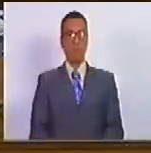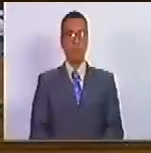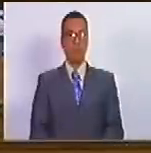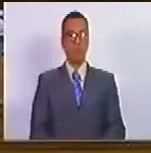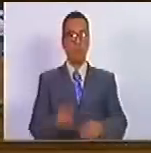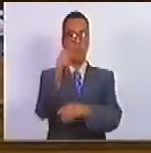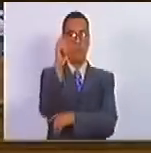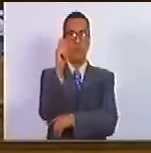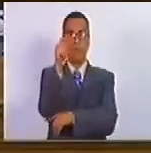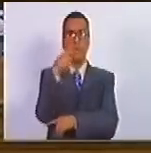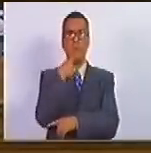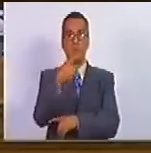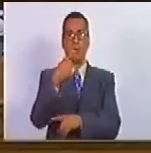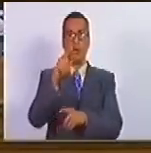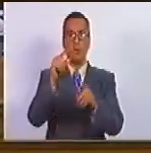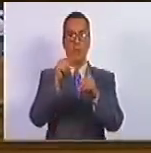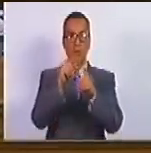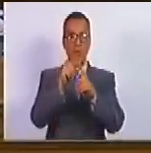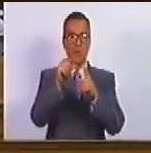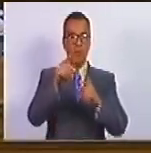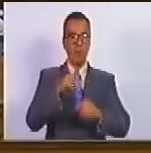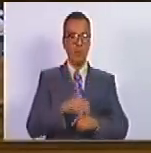diputado Rondero, tiene la palabra.